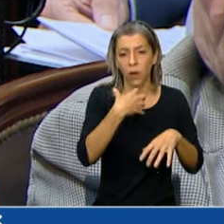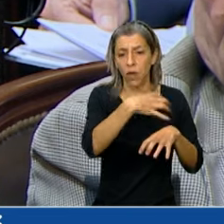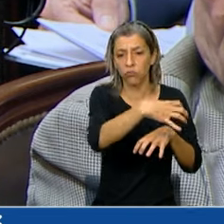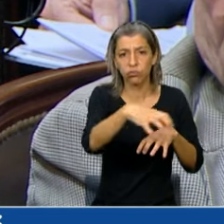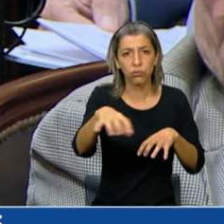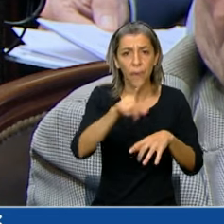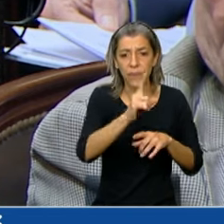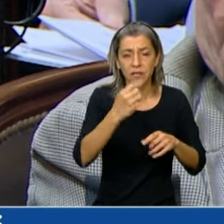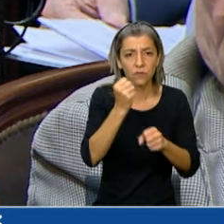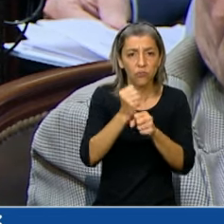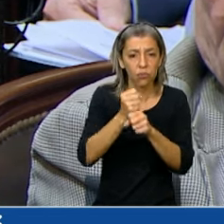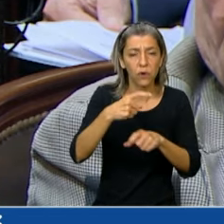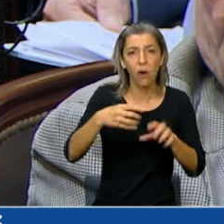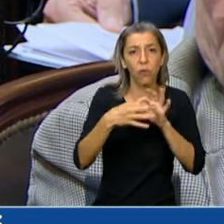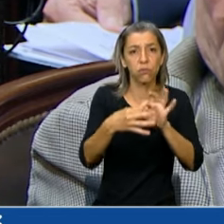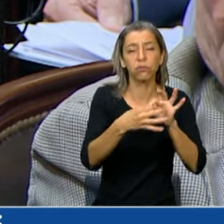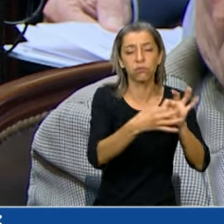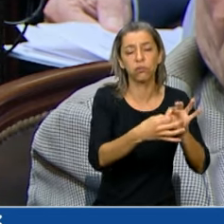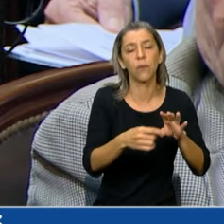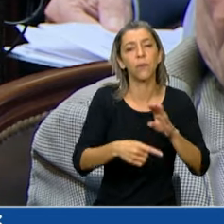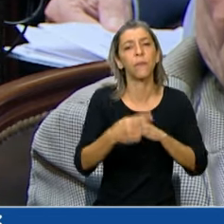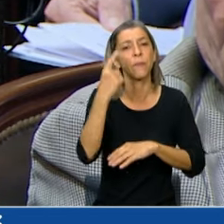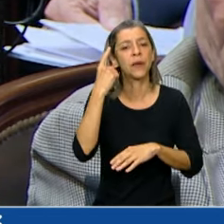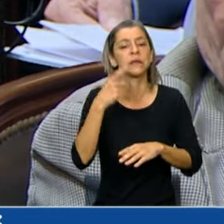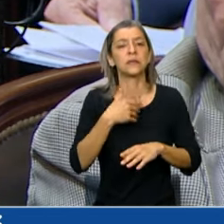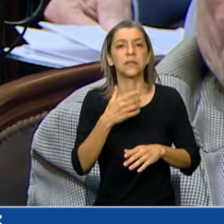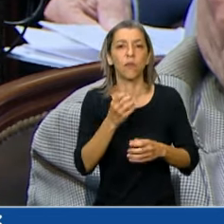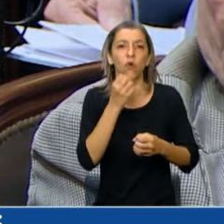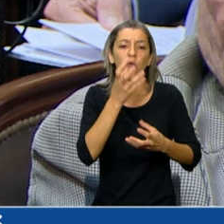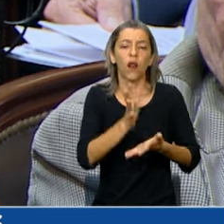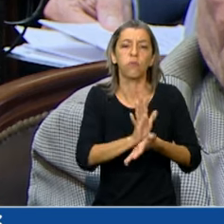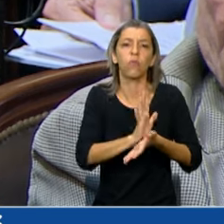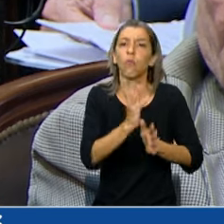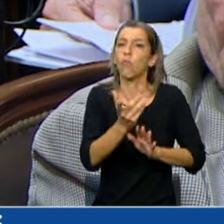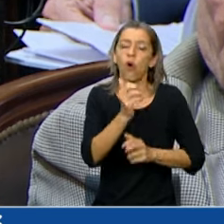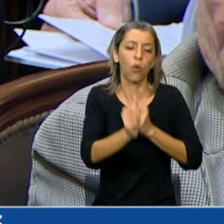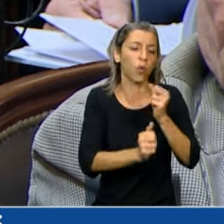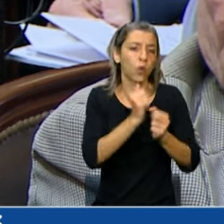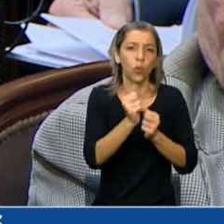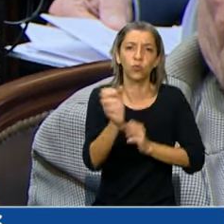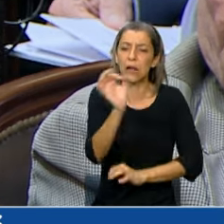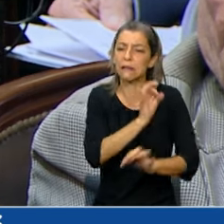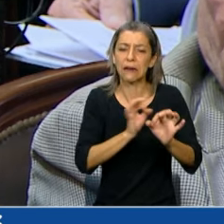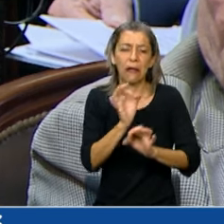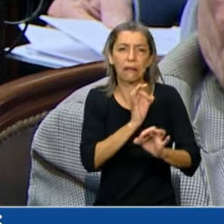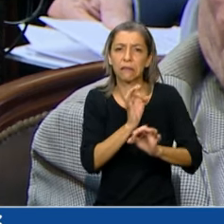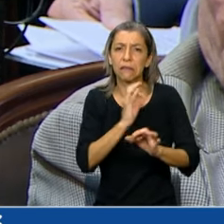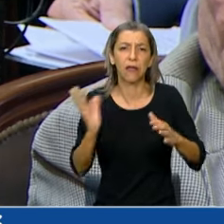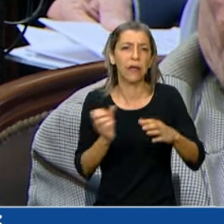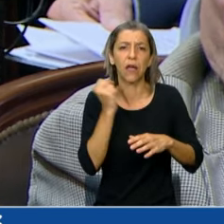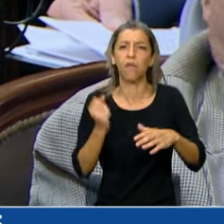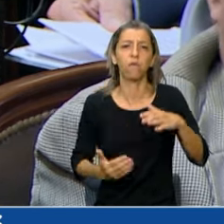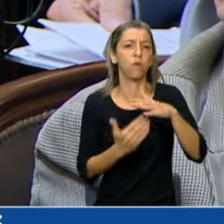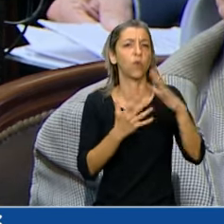estratégica en la República Argentina y lo hemos discutido muchas veces en las comisiones si hay que